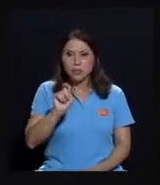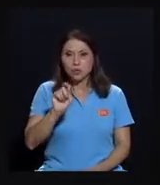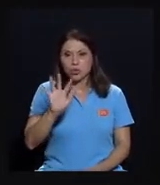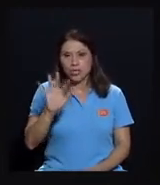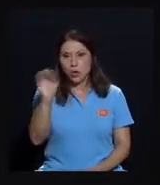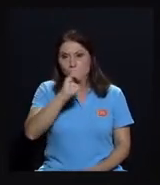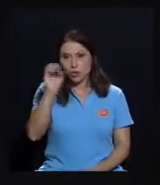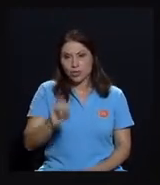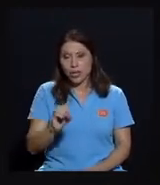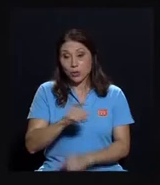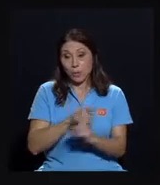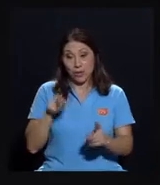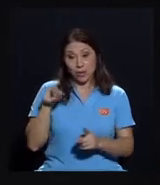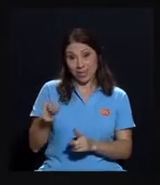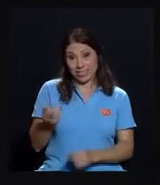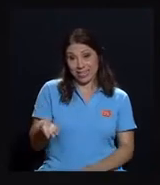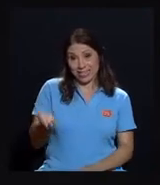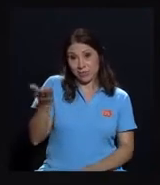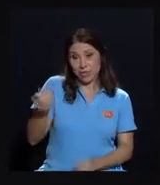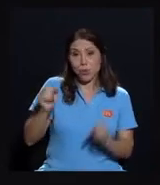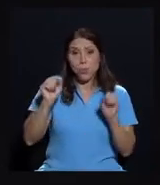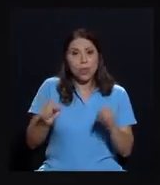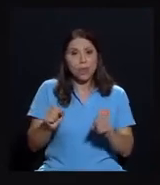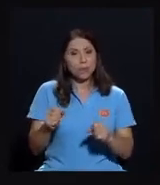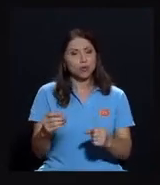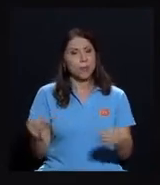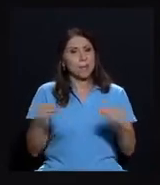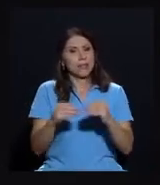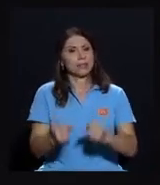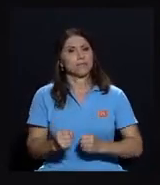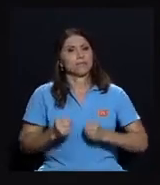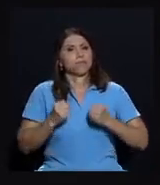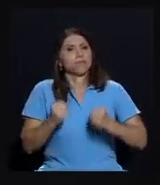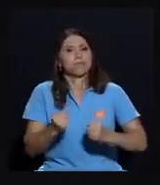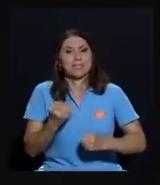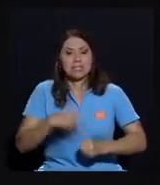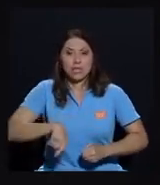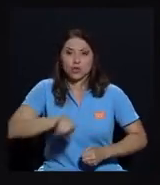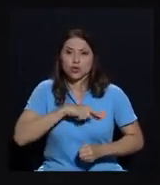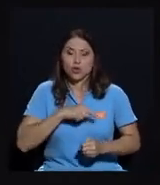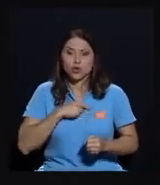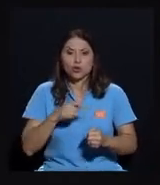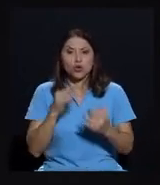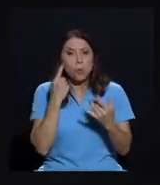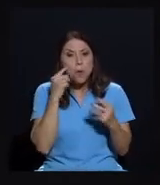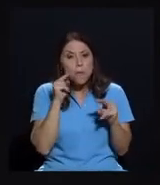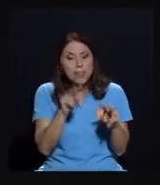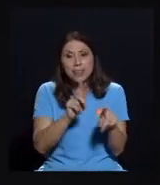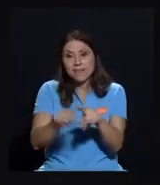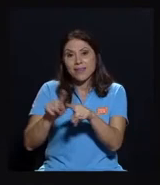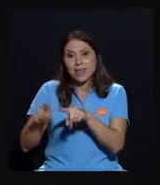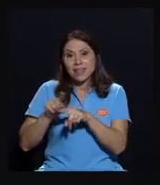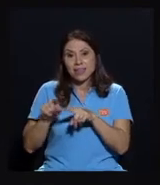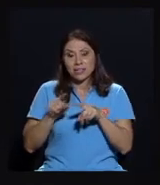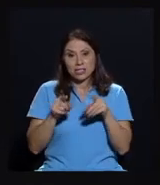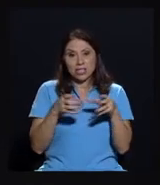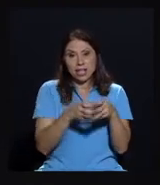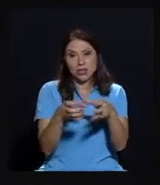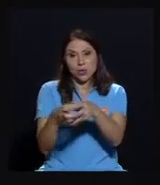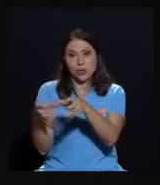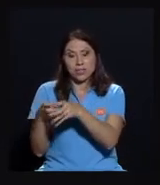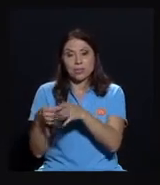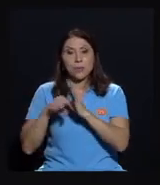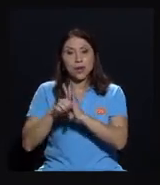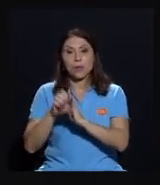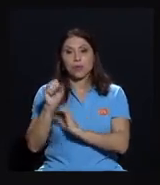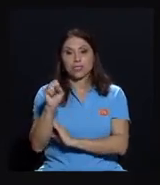ese crecimiento podríamos potenciar los y desencadenamos ciertos sectores por ejemplo las ineficiencias en 70 para agilizar muchos de los proyectos